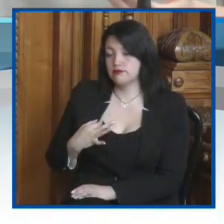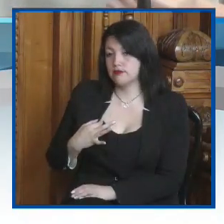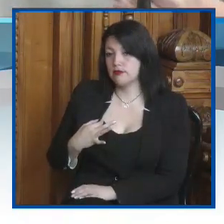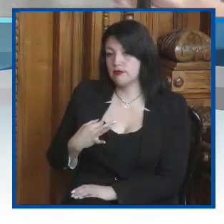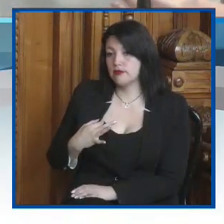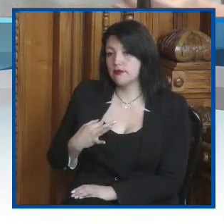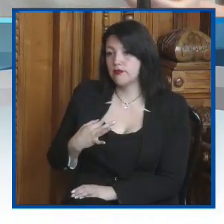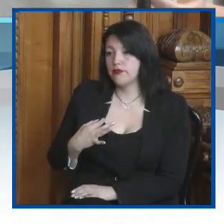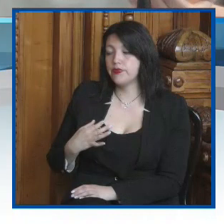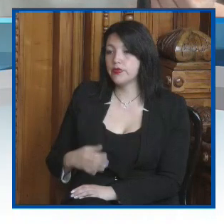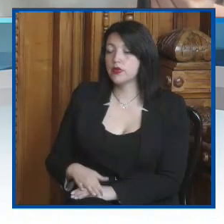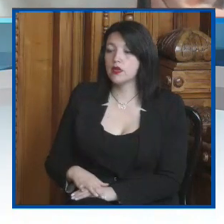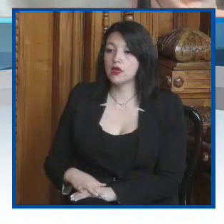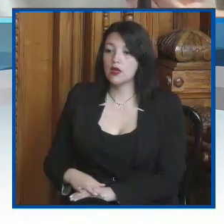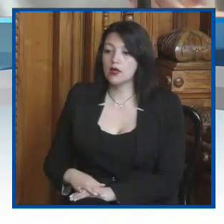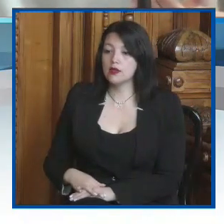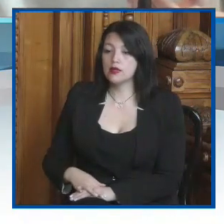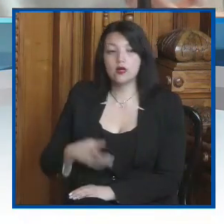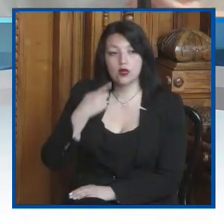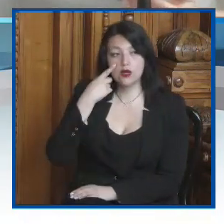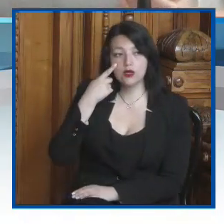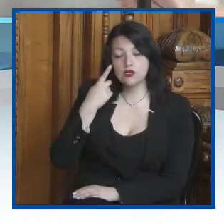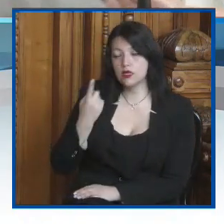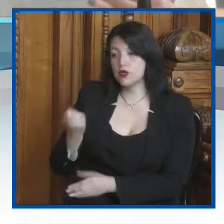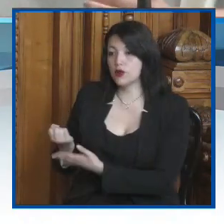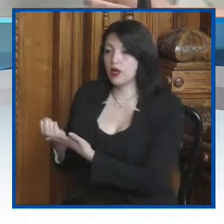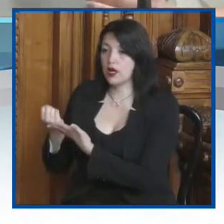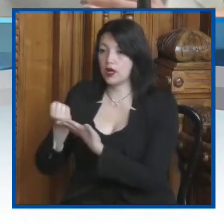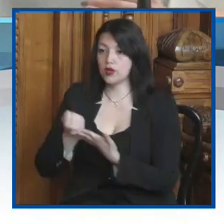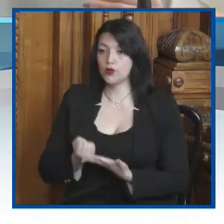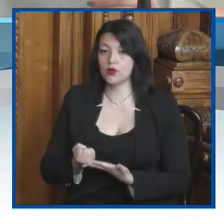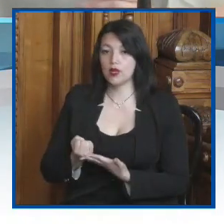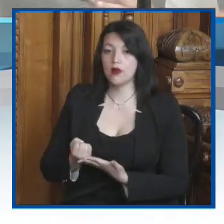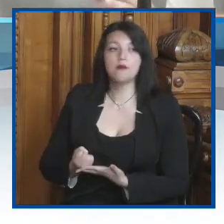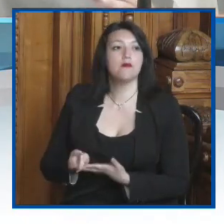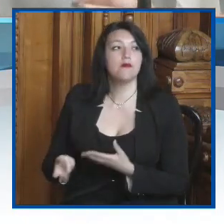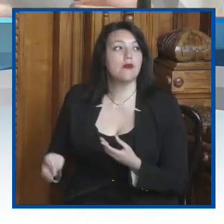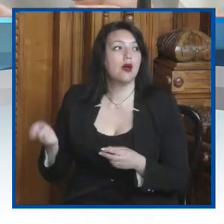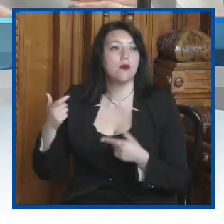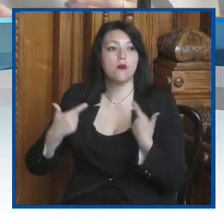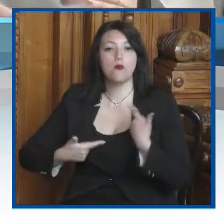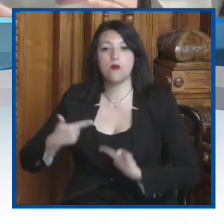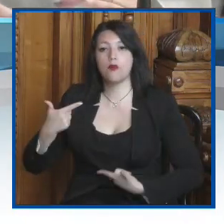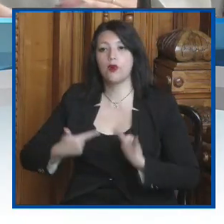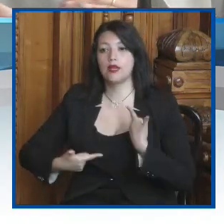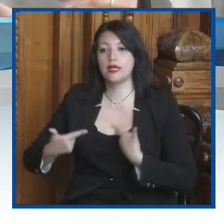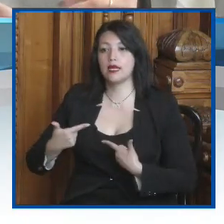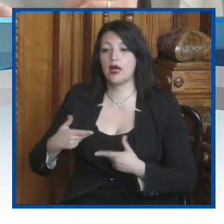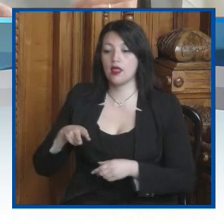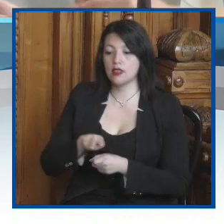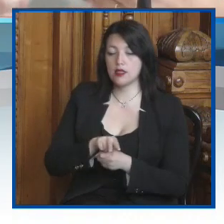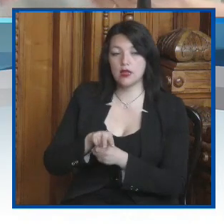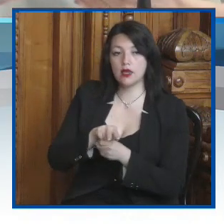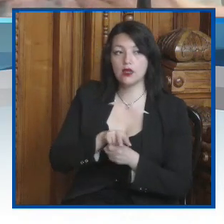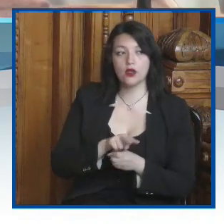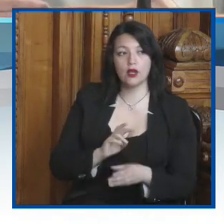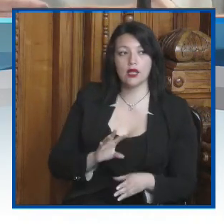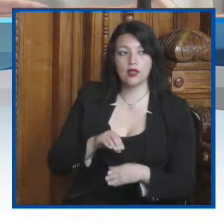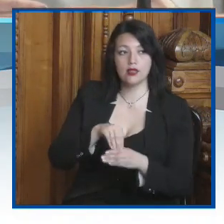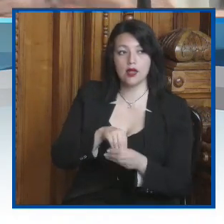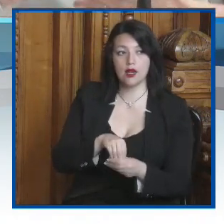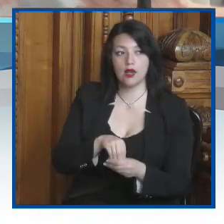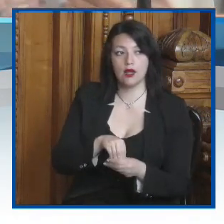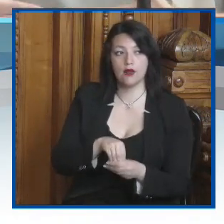justicia abierta. Y por otro lado, nos ayuda para implementar políticas de gestión interna. Nos